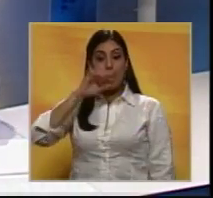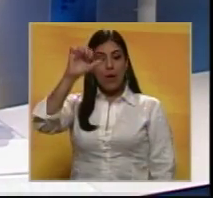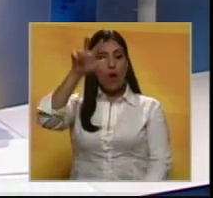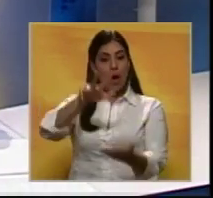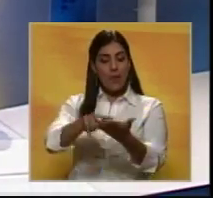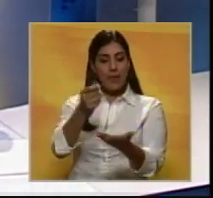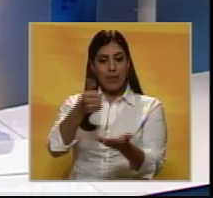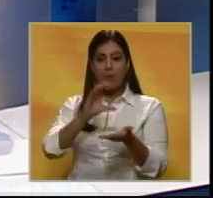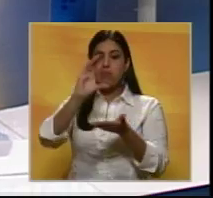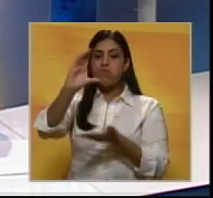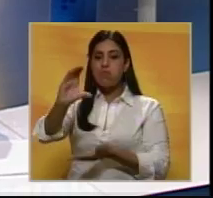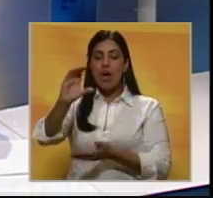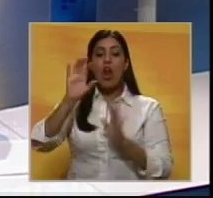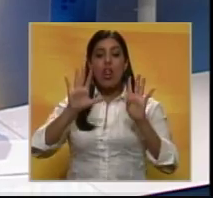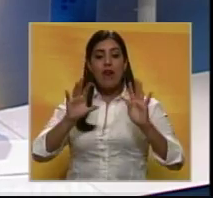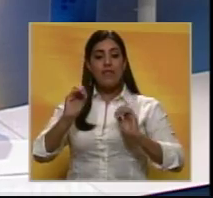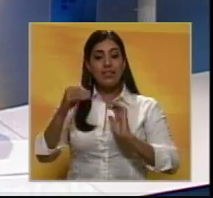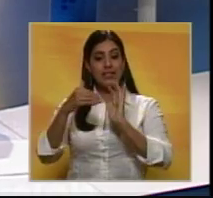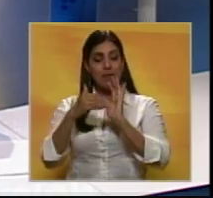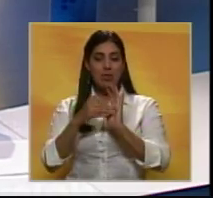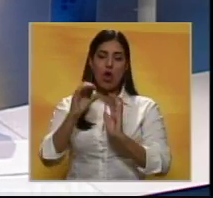aprobó un crédito adicional por